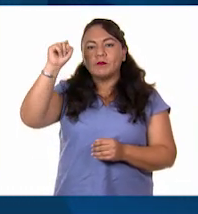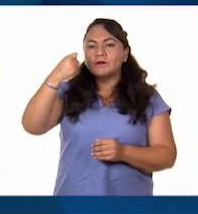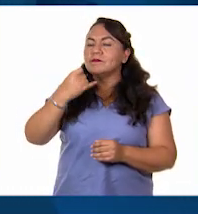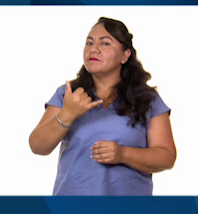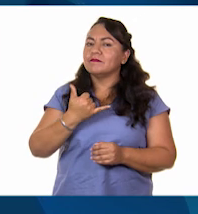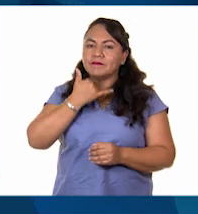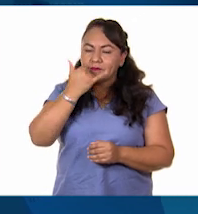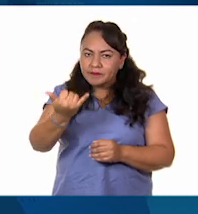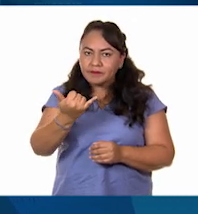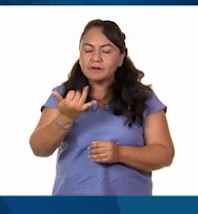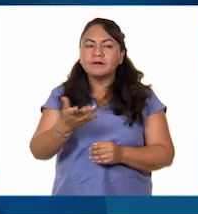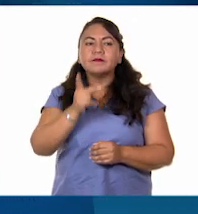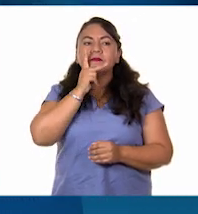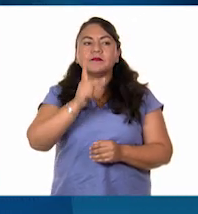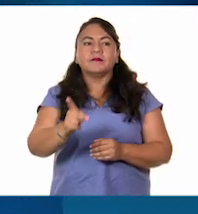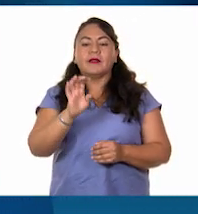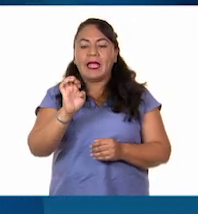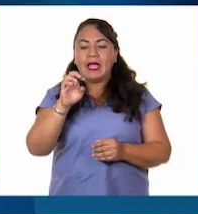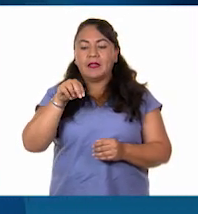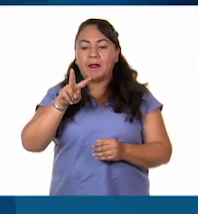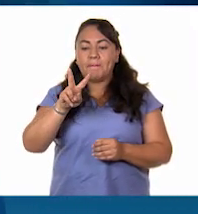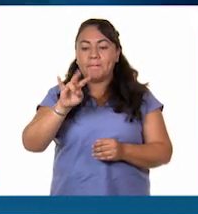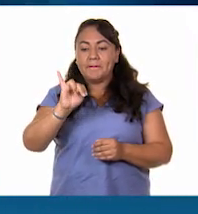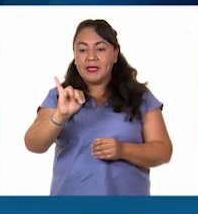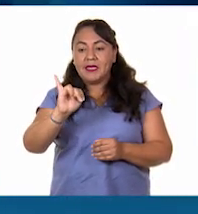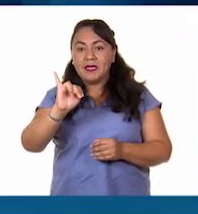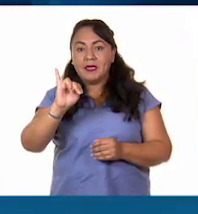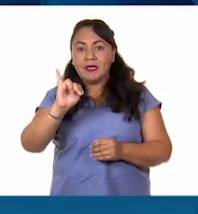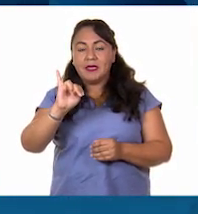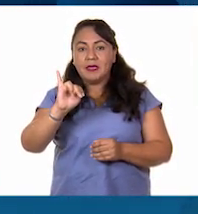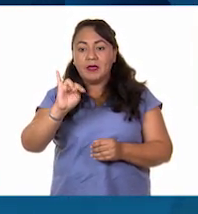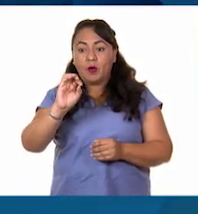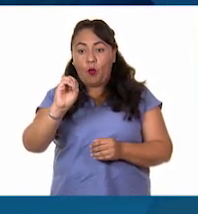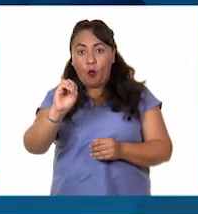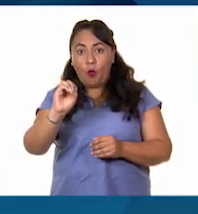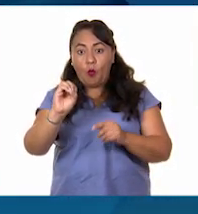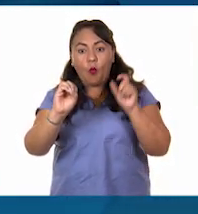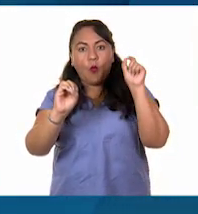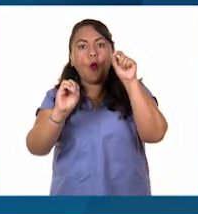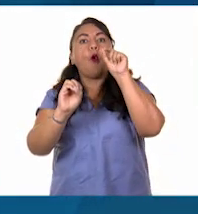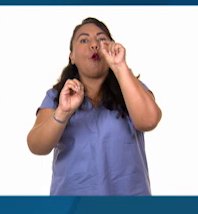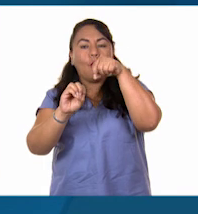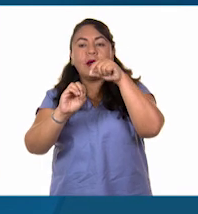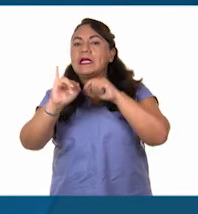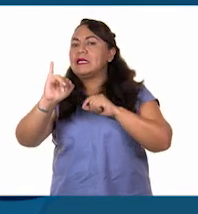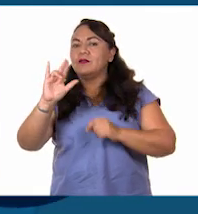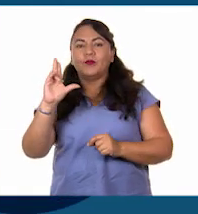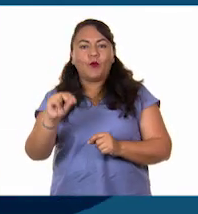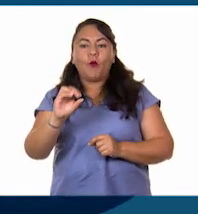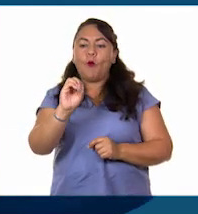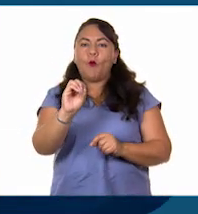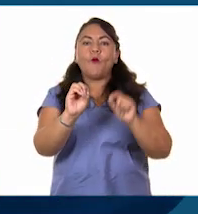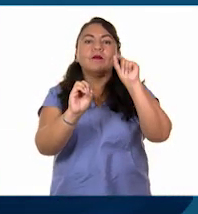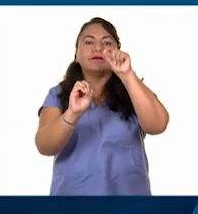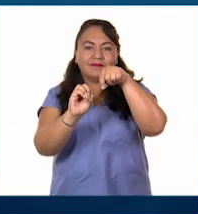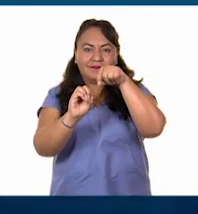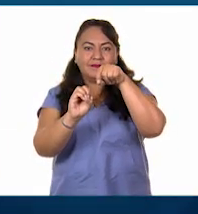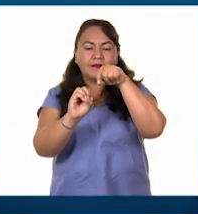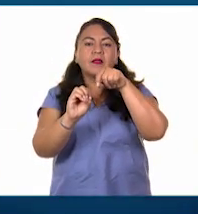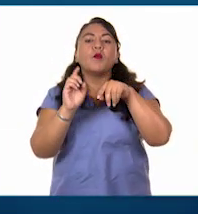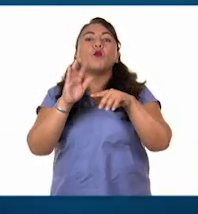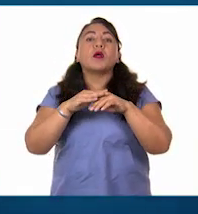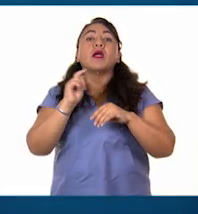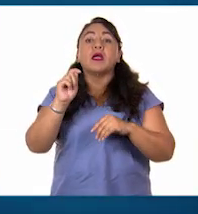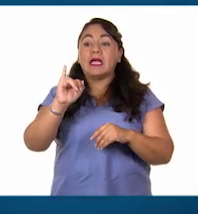acentos. La palabra envío debería tener acento en la O, porque el verbo se refiere a una acción en el